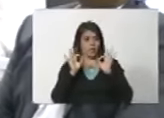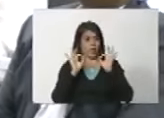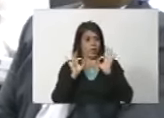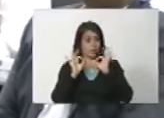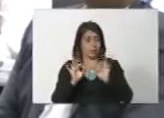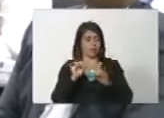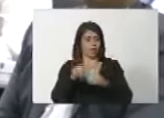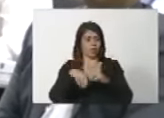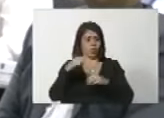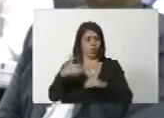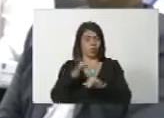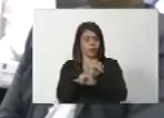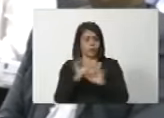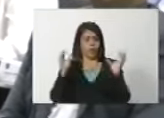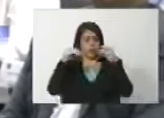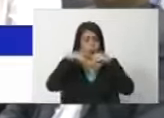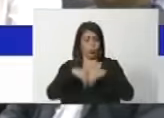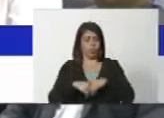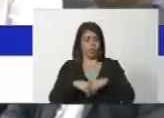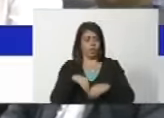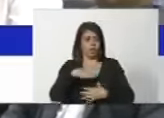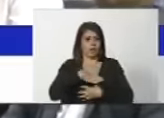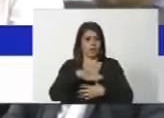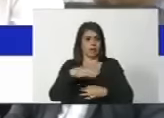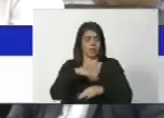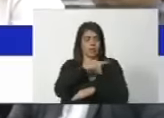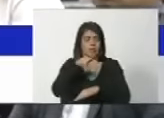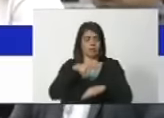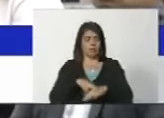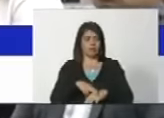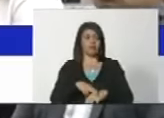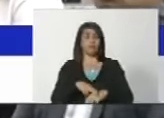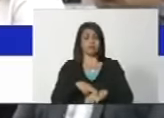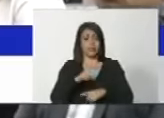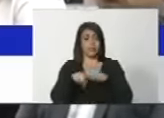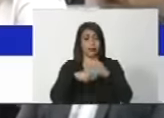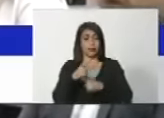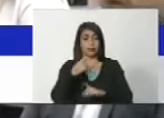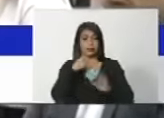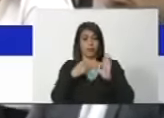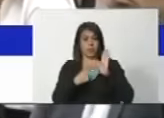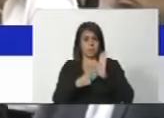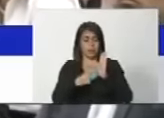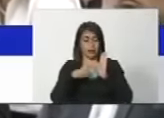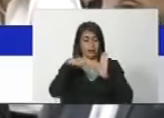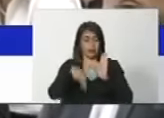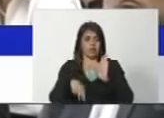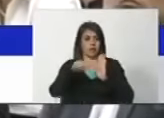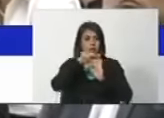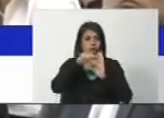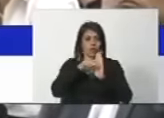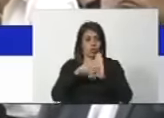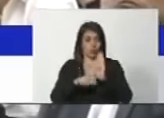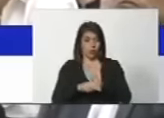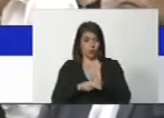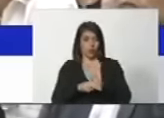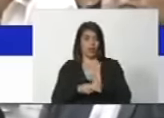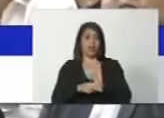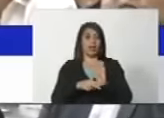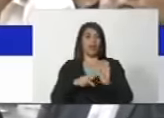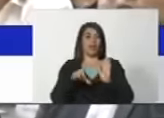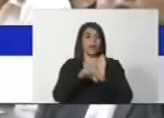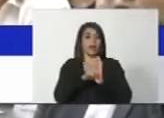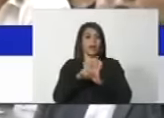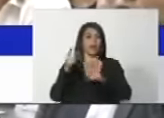especiales, y cuando así convenga al interés nacional, supletoriamente se aplicarán las normas del Código